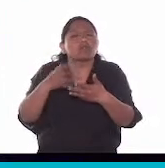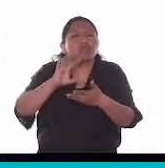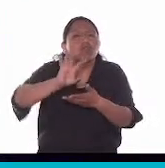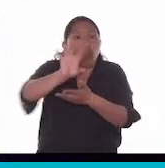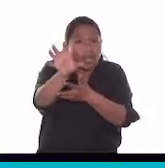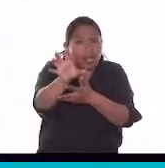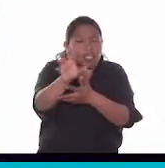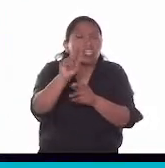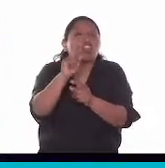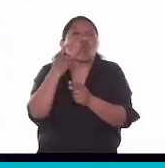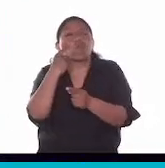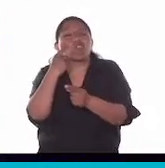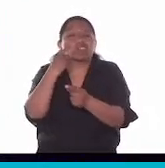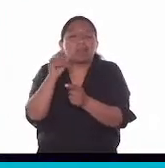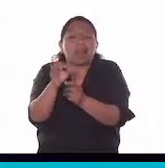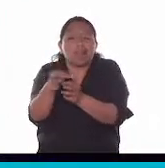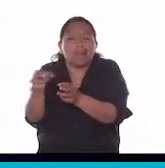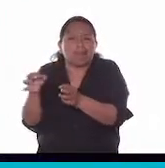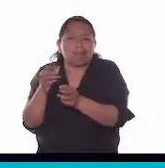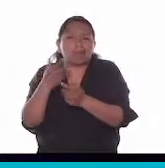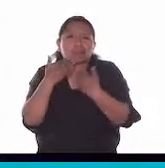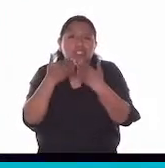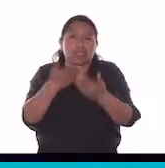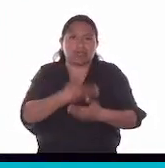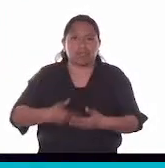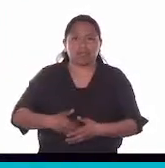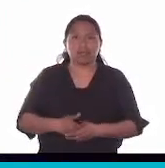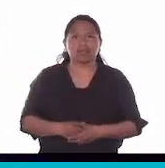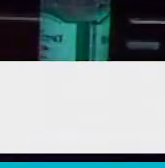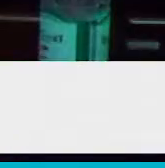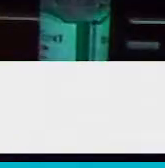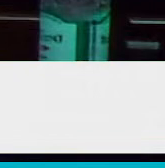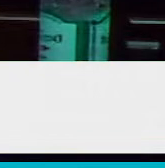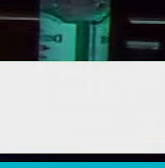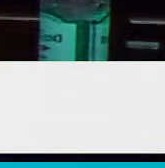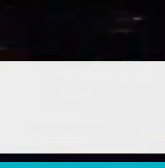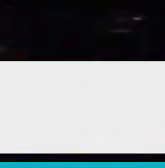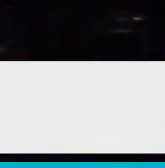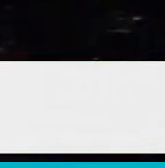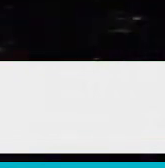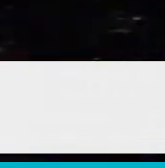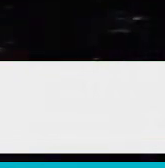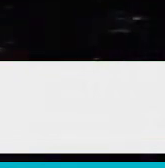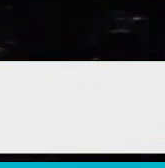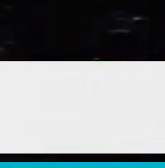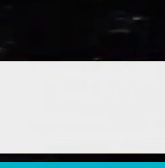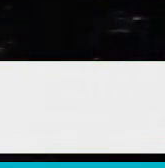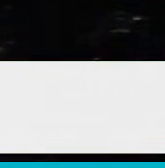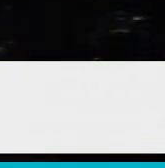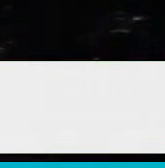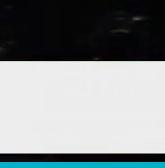no juegos intermunicipales Muchas gracias presidente Gracias diputado abad tiene la palabra la